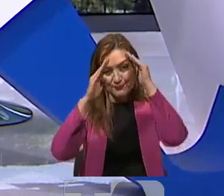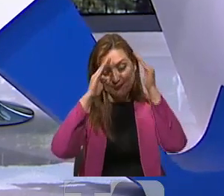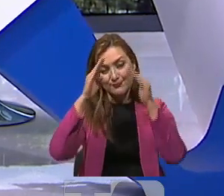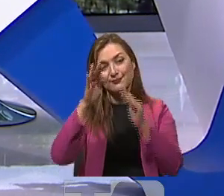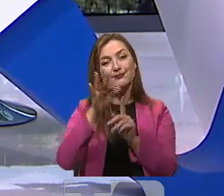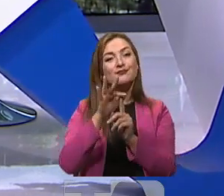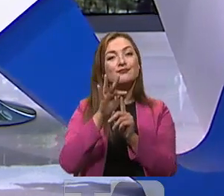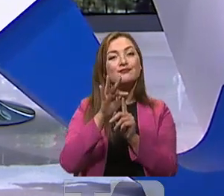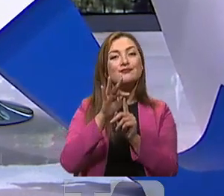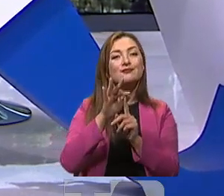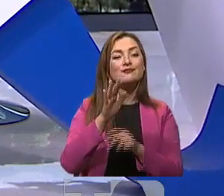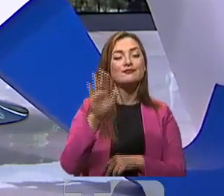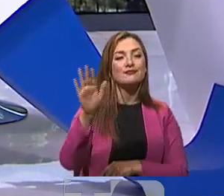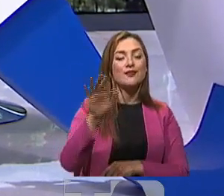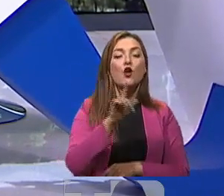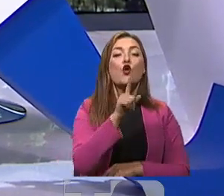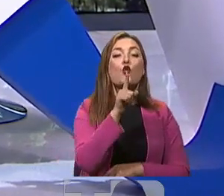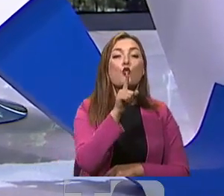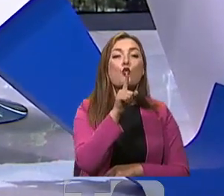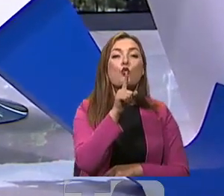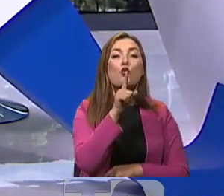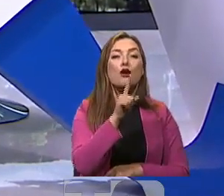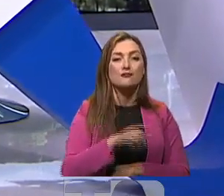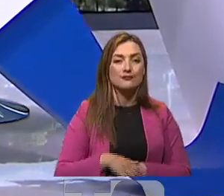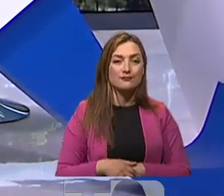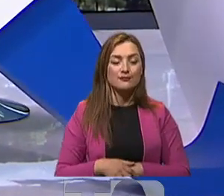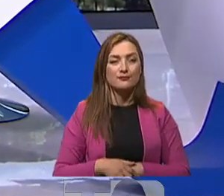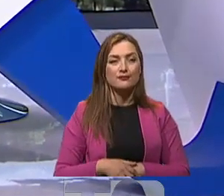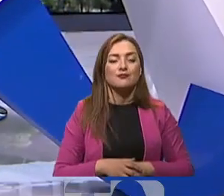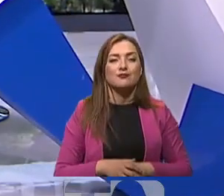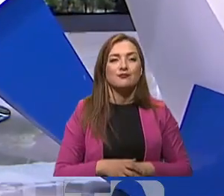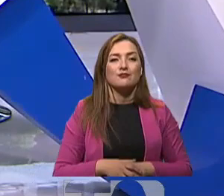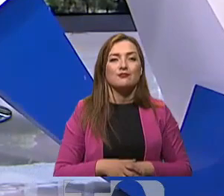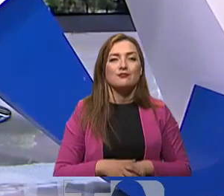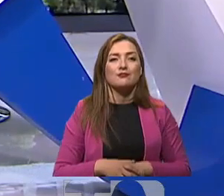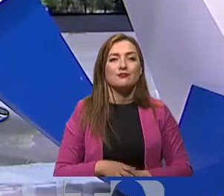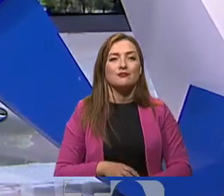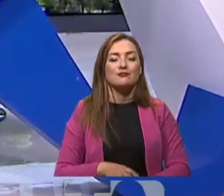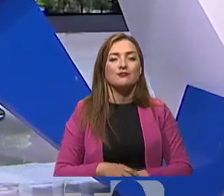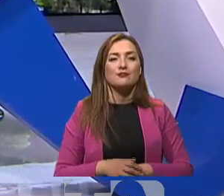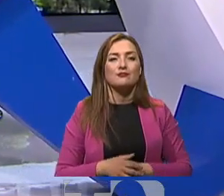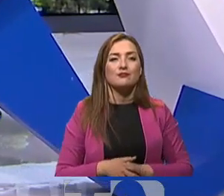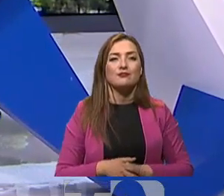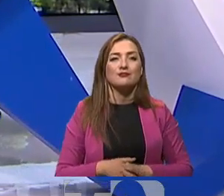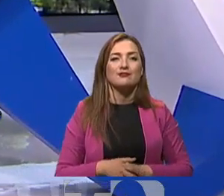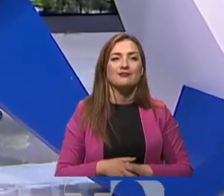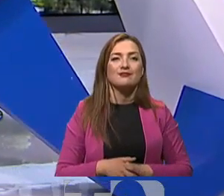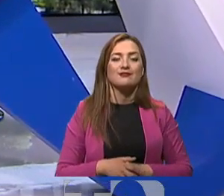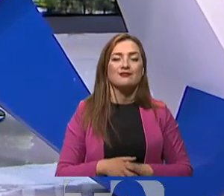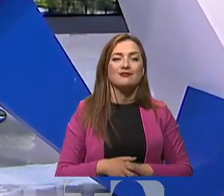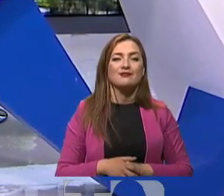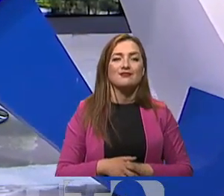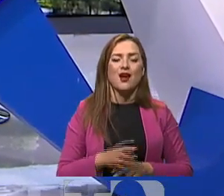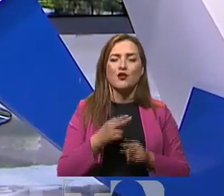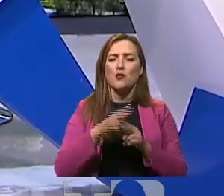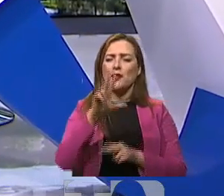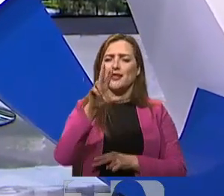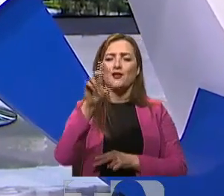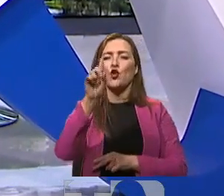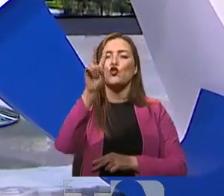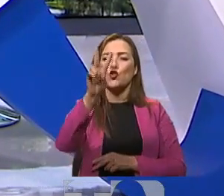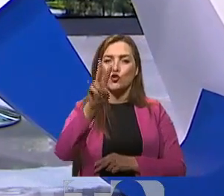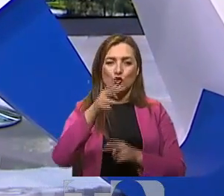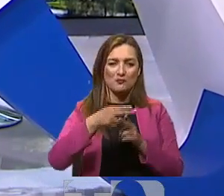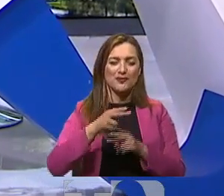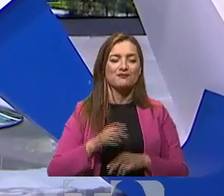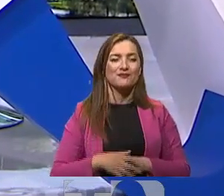dar, el momento adecuado. Tranquilo. Música de cumpleaños, padre. A pesar que tenía 3 novios. 102 años. Desde